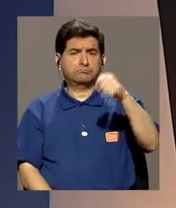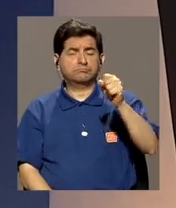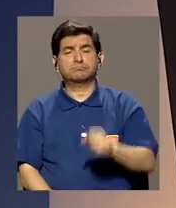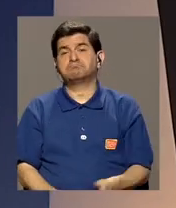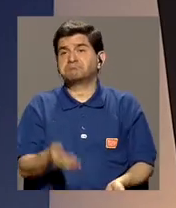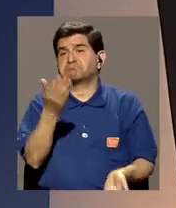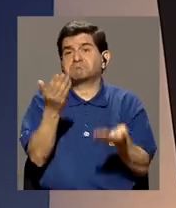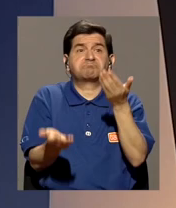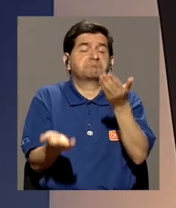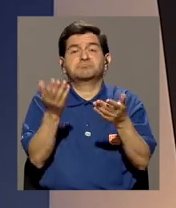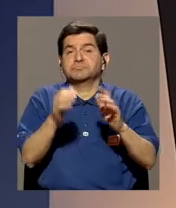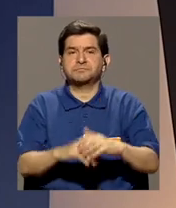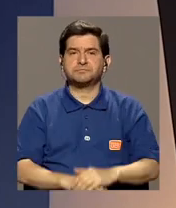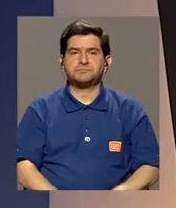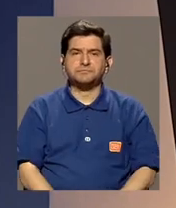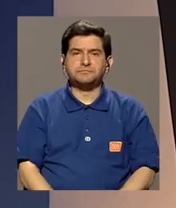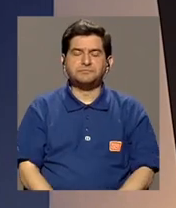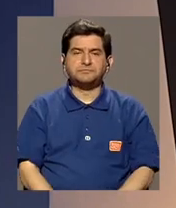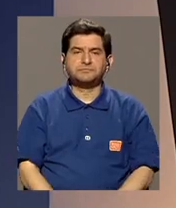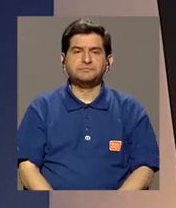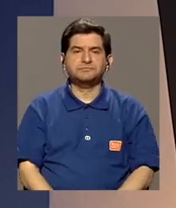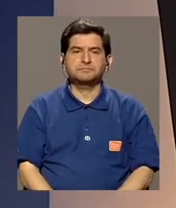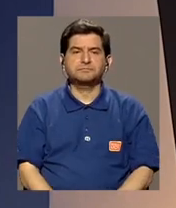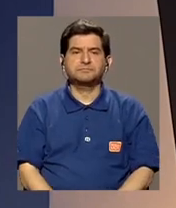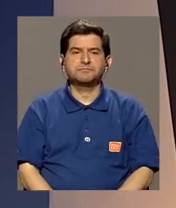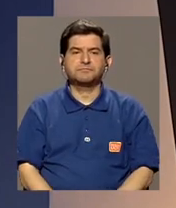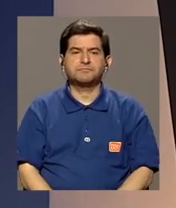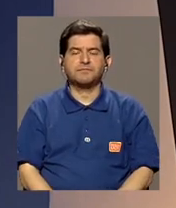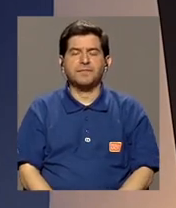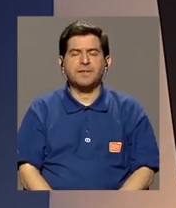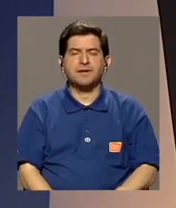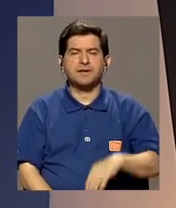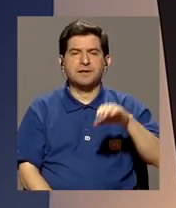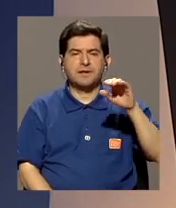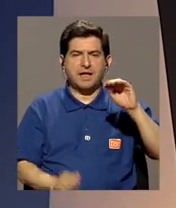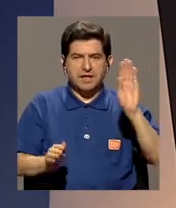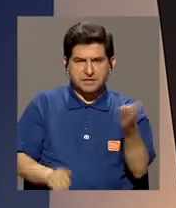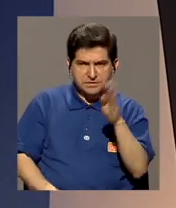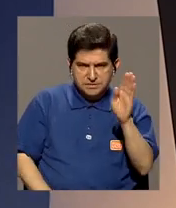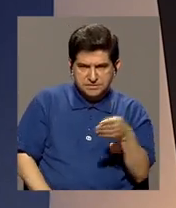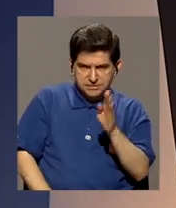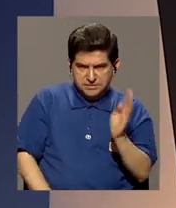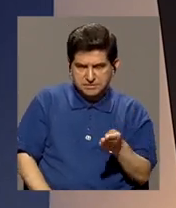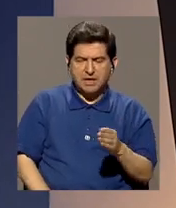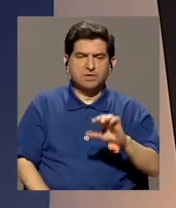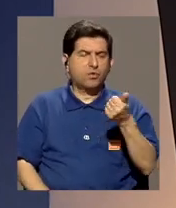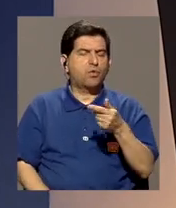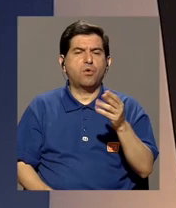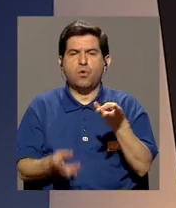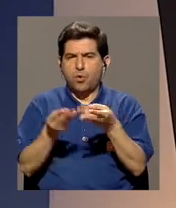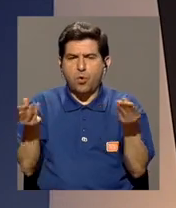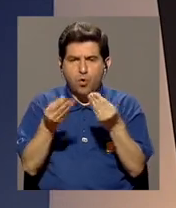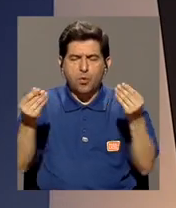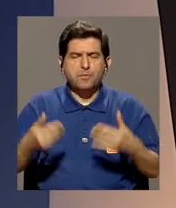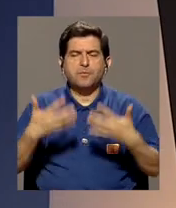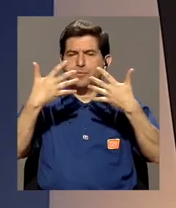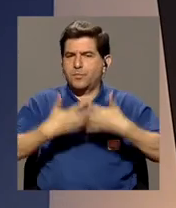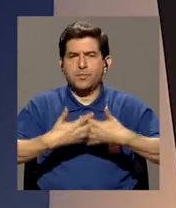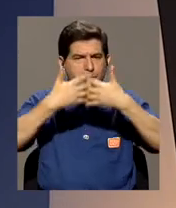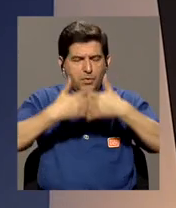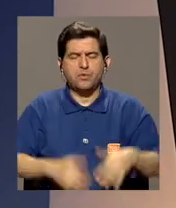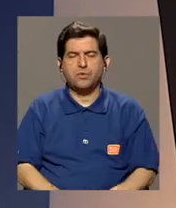qué sé yo digamos si el cemento por ejemplo cualquiera de cualquier producto industrial